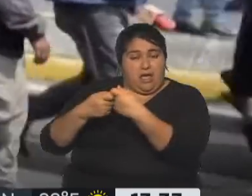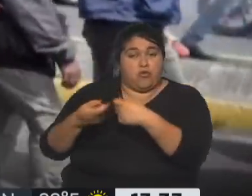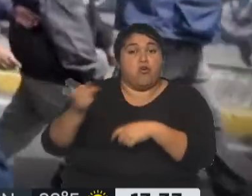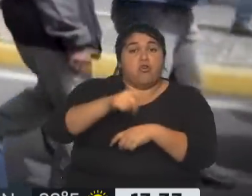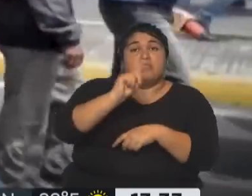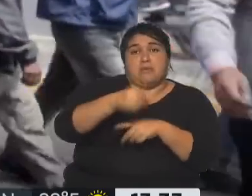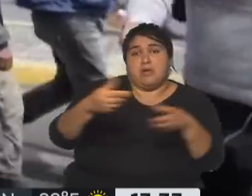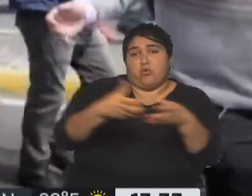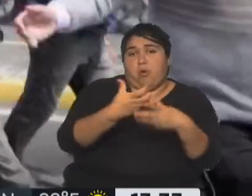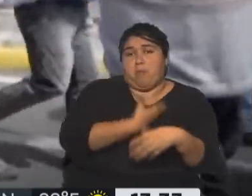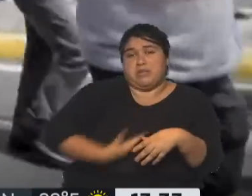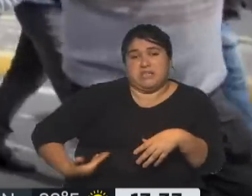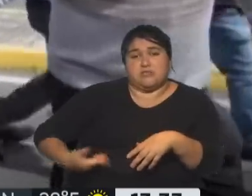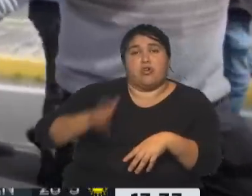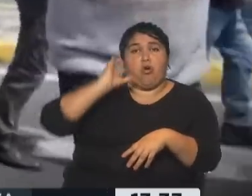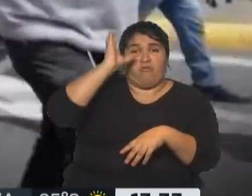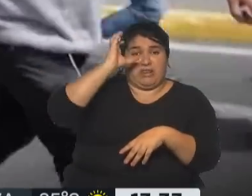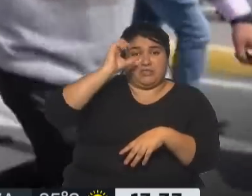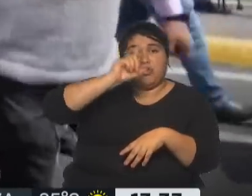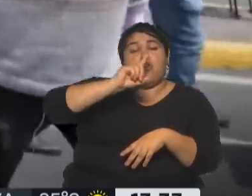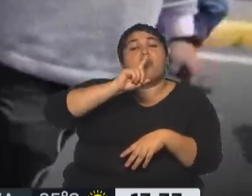Issa, presidente de la Confederación de